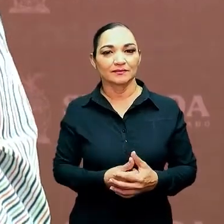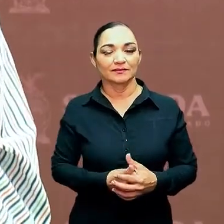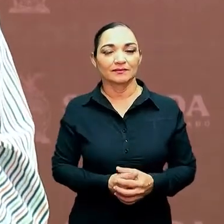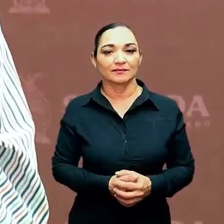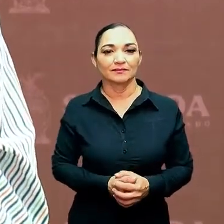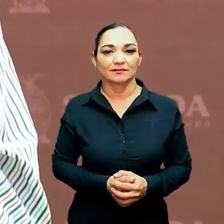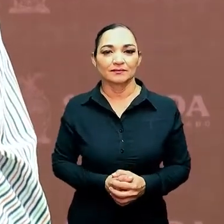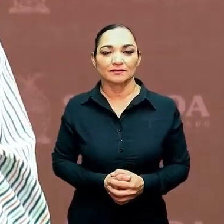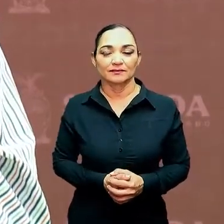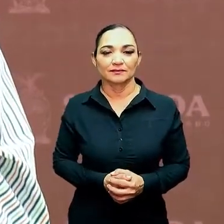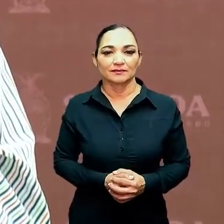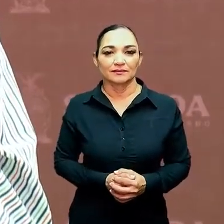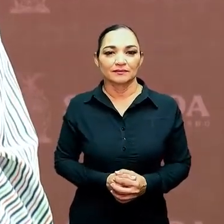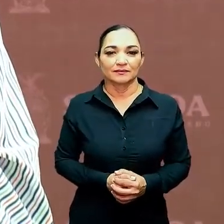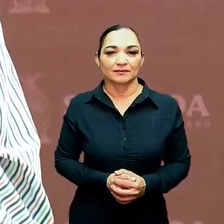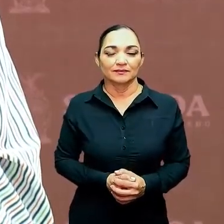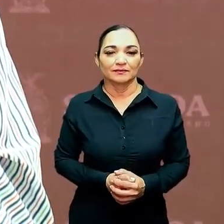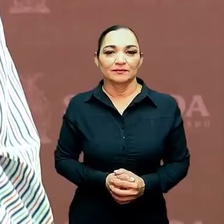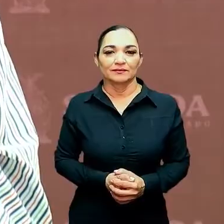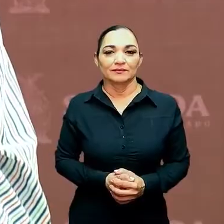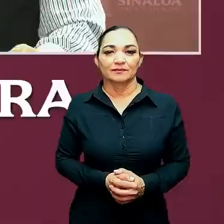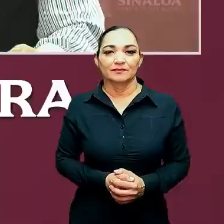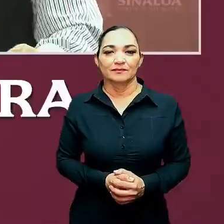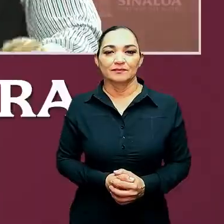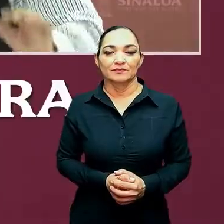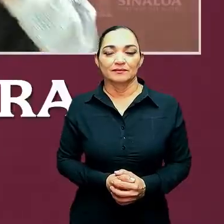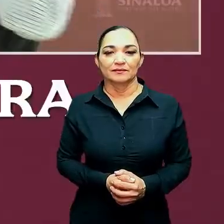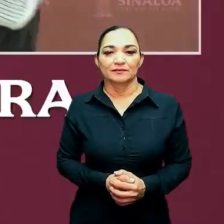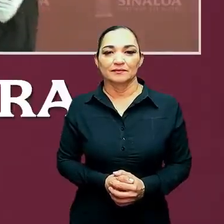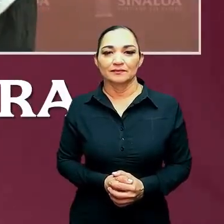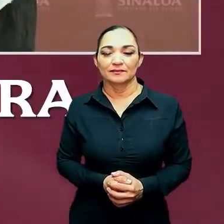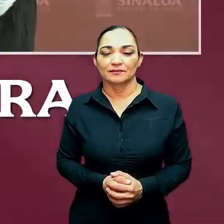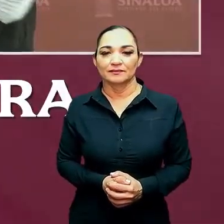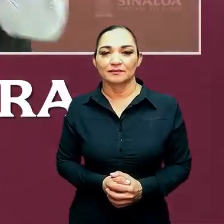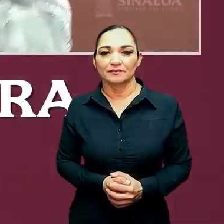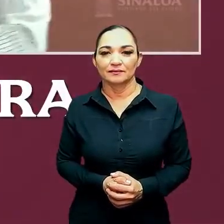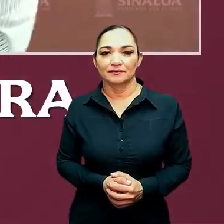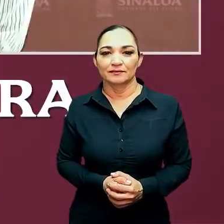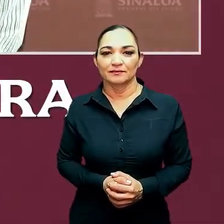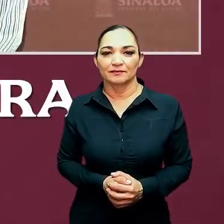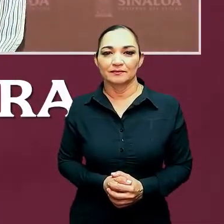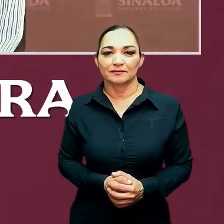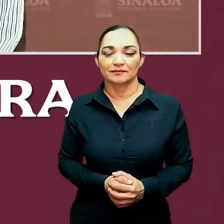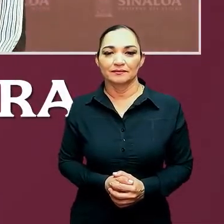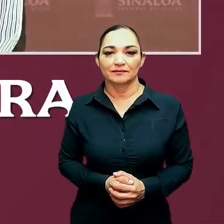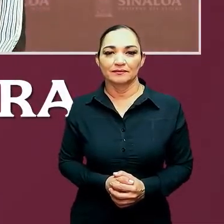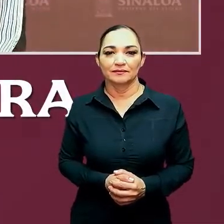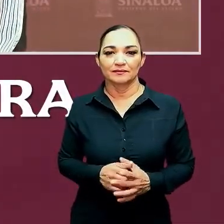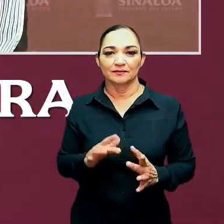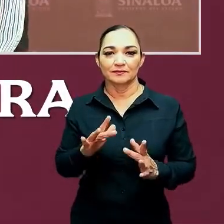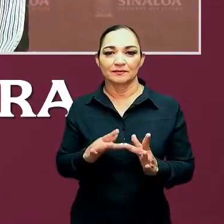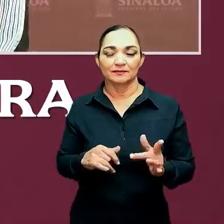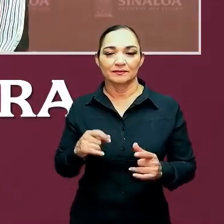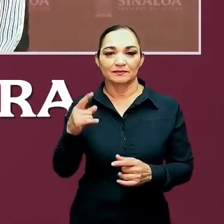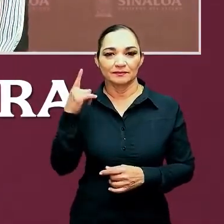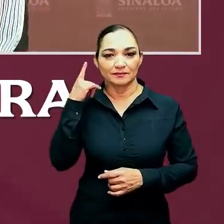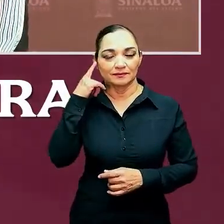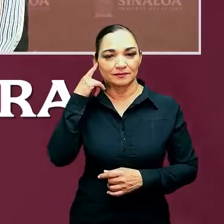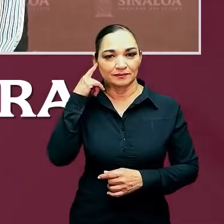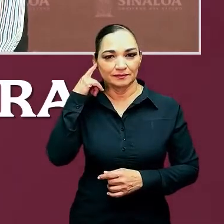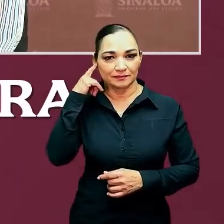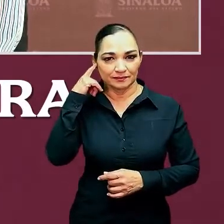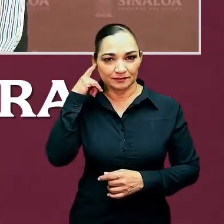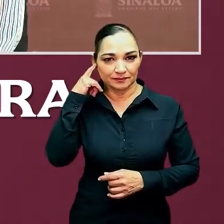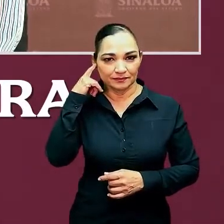tampoco, nadie está en contra del deporte, está en contra de que los empresarios se adueñen de ello. Sí. El detalle aquí también con